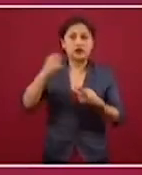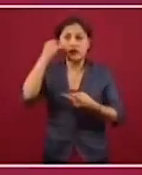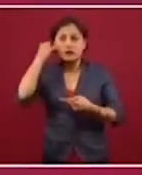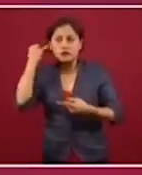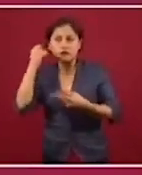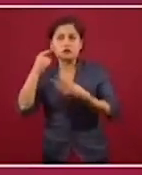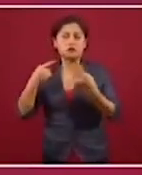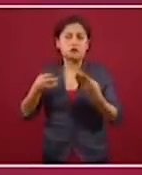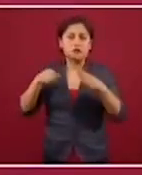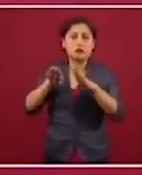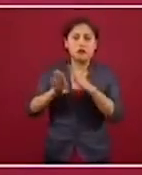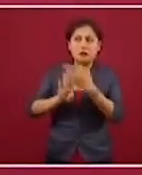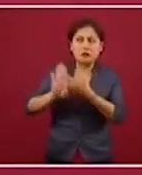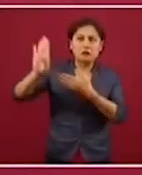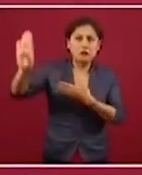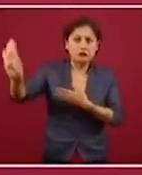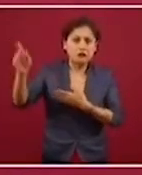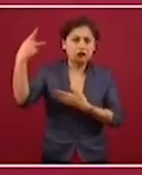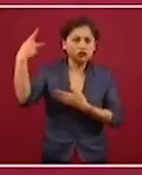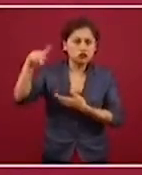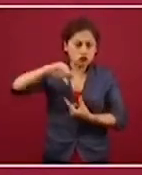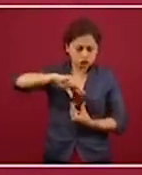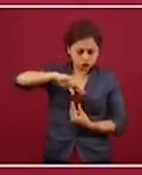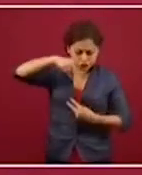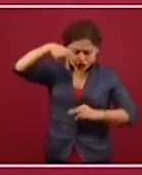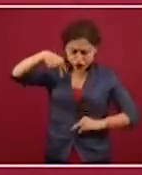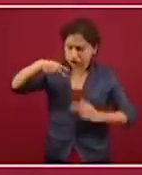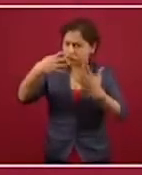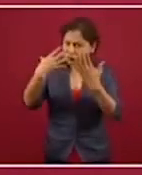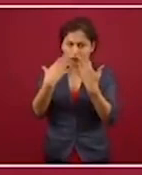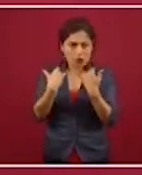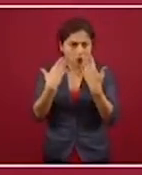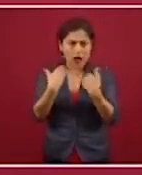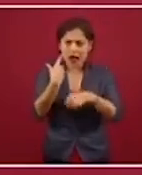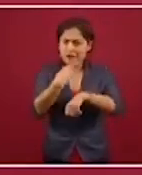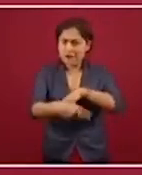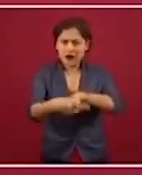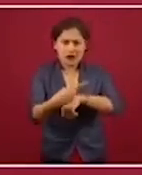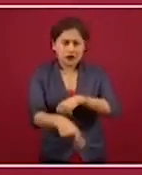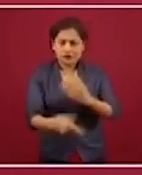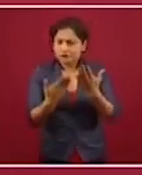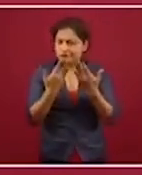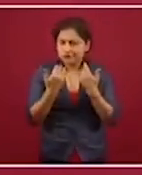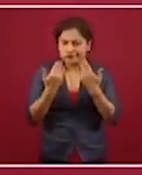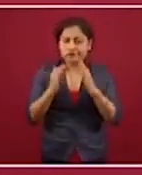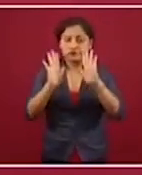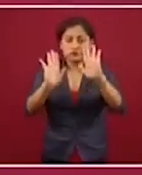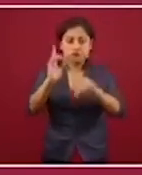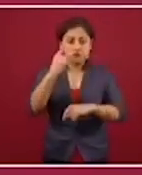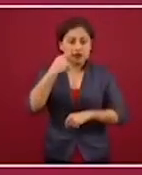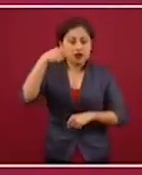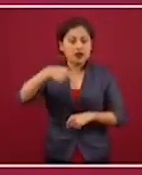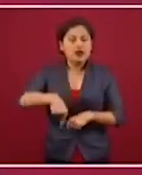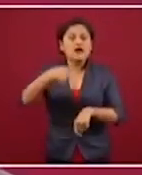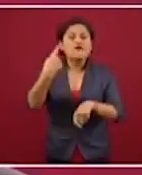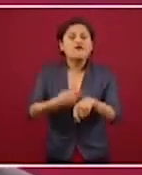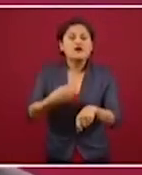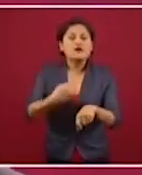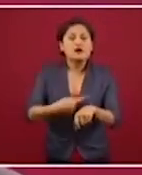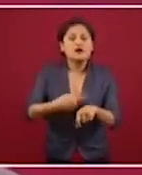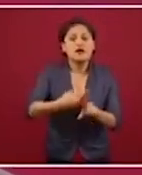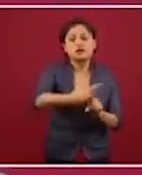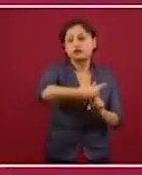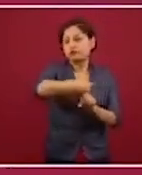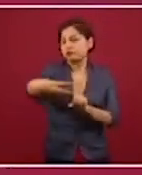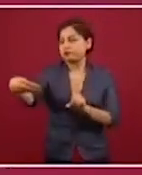étnico genético no tiene nada que ver con el riesgo aquí lo que estamos hablando del riesgo una enfermedad transmisible y pues una persona